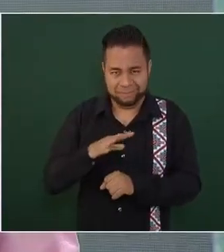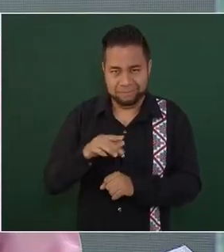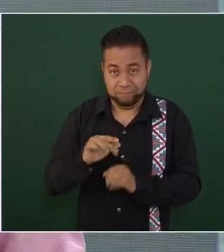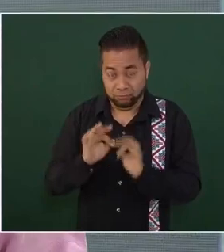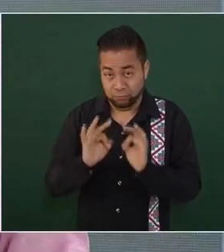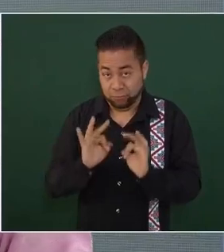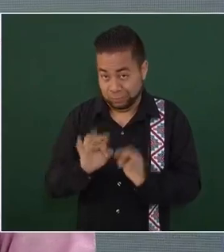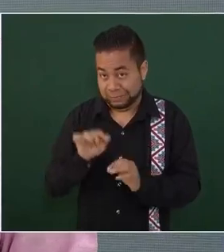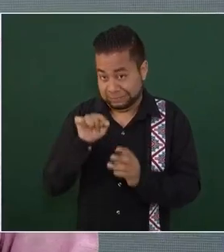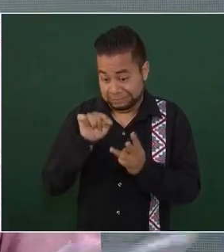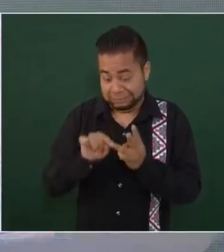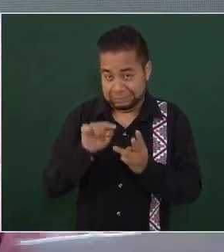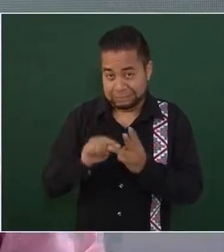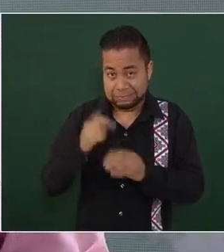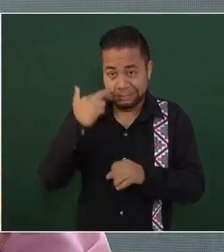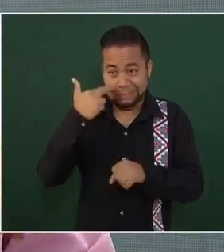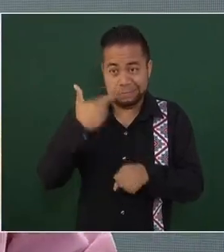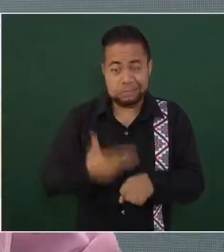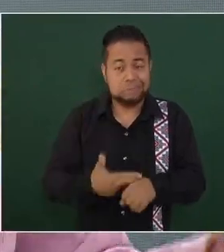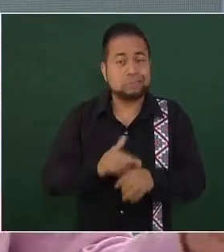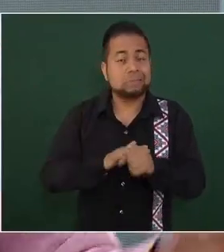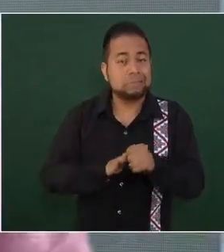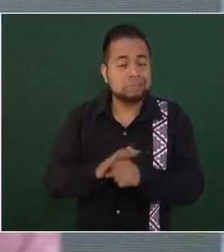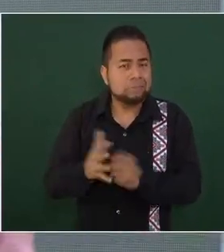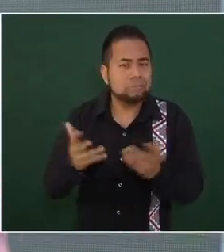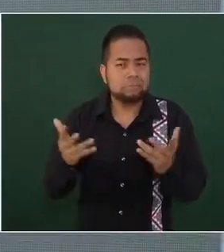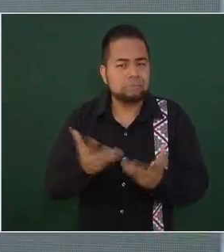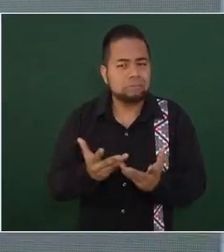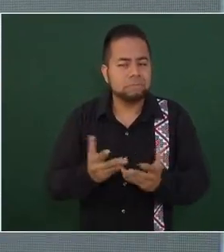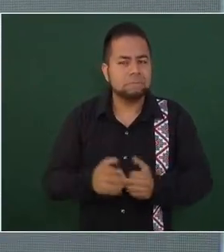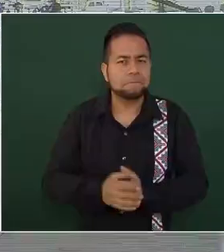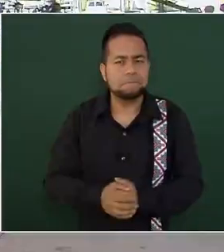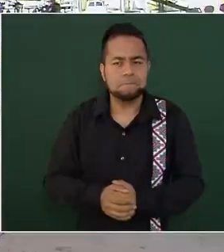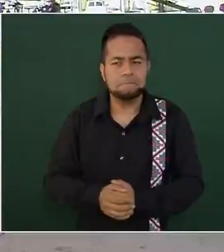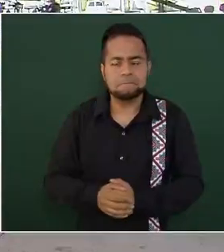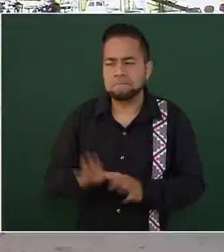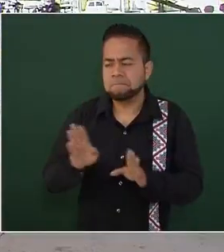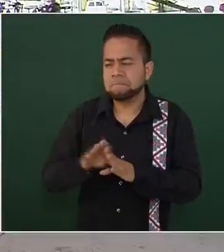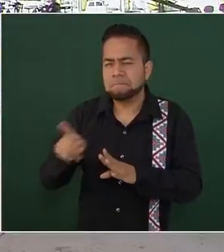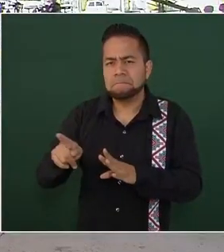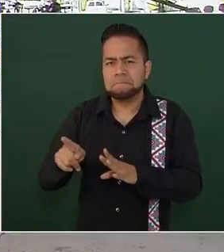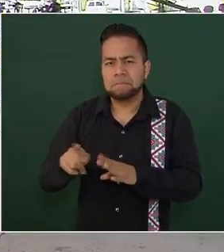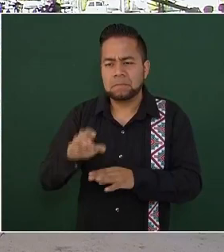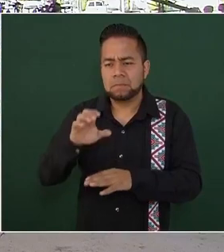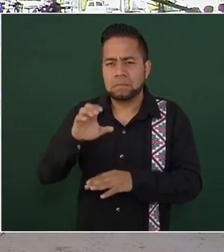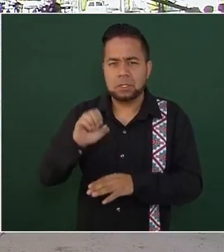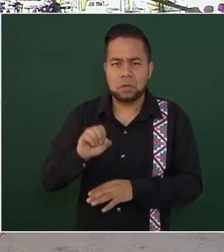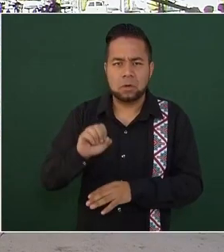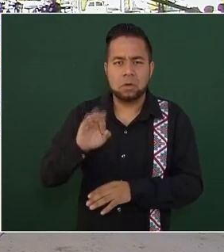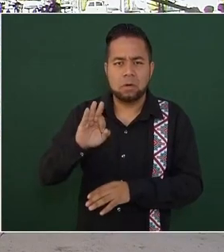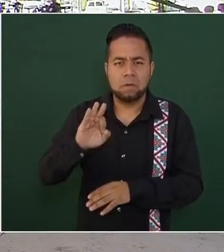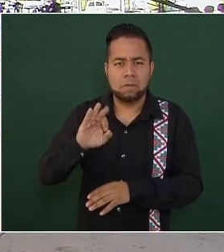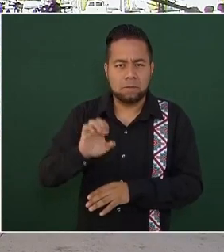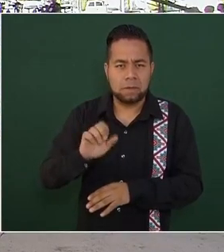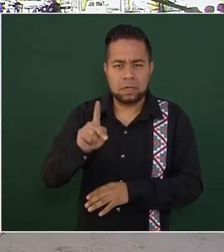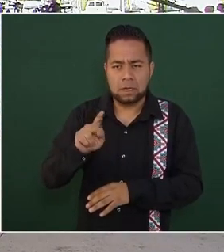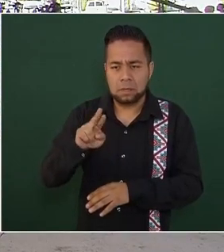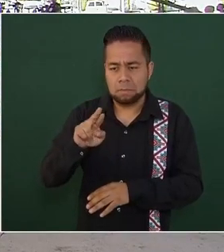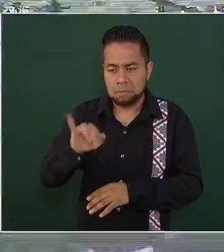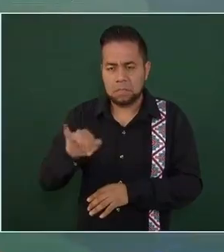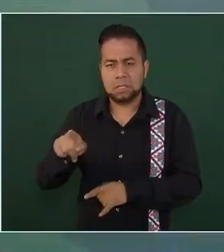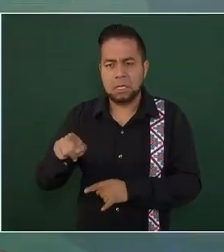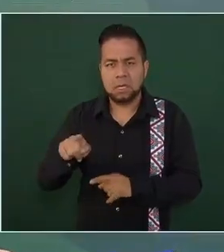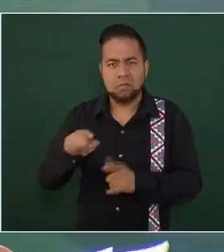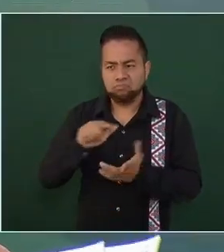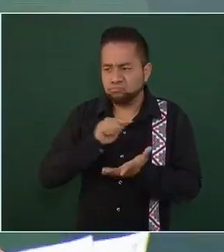de ¿cómo se llama el organismo? COFEPRIS crearon